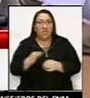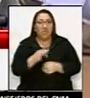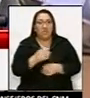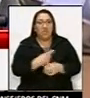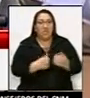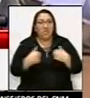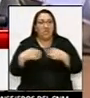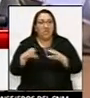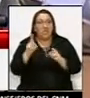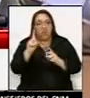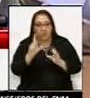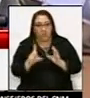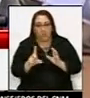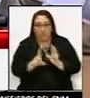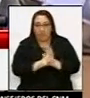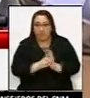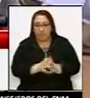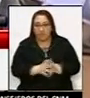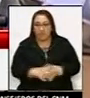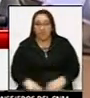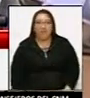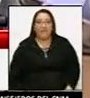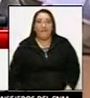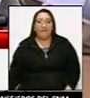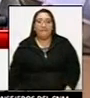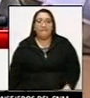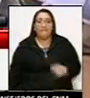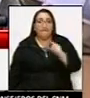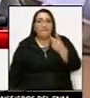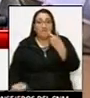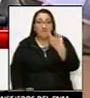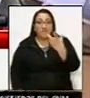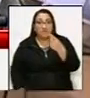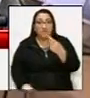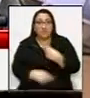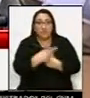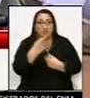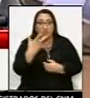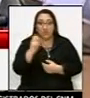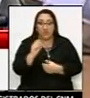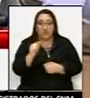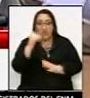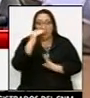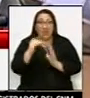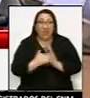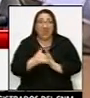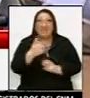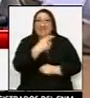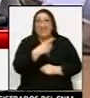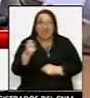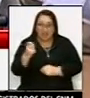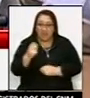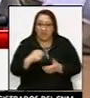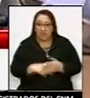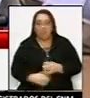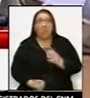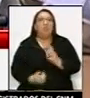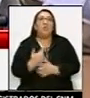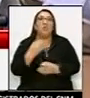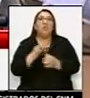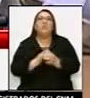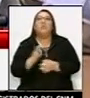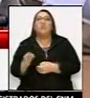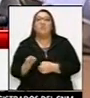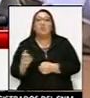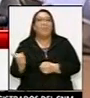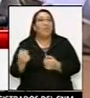deben de tener uno. Si eso es el 130, si se reduce a 100, van a aparecer nuevos departamentos